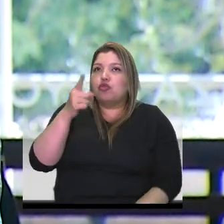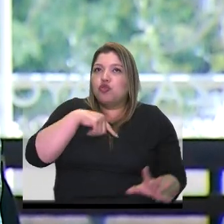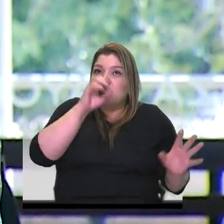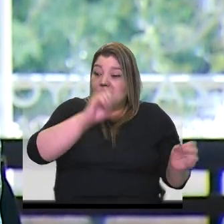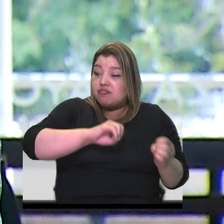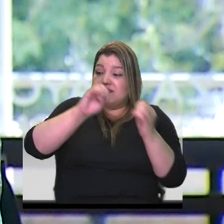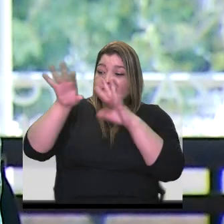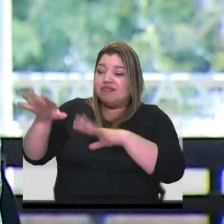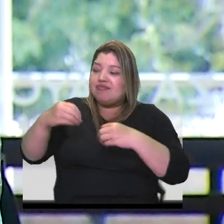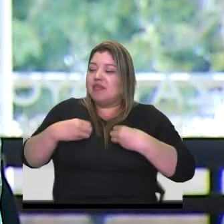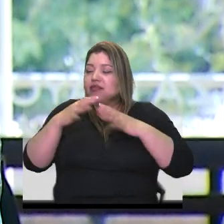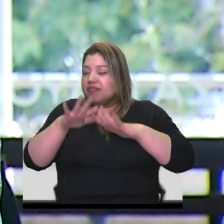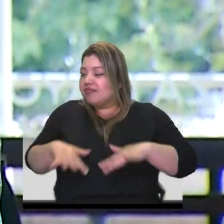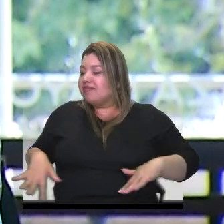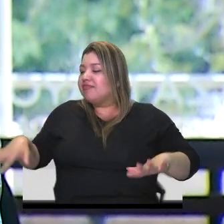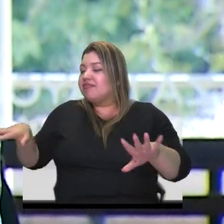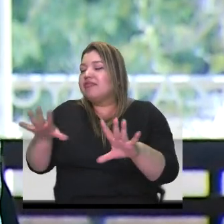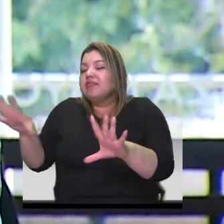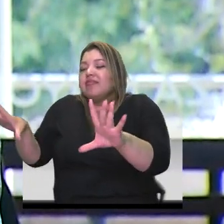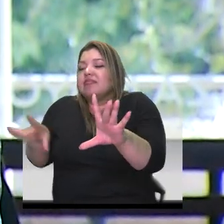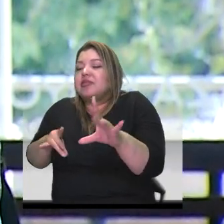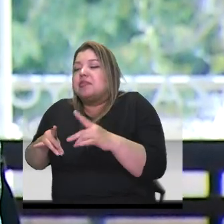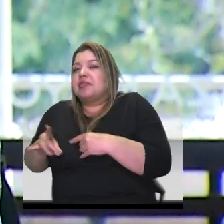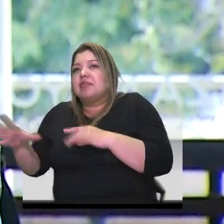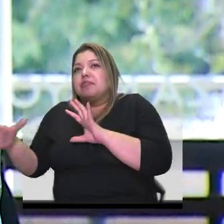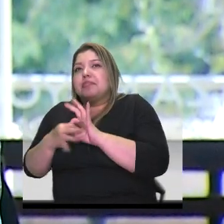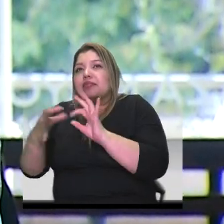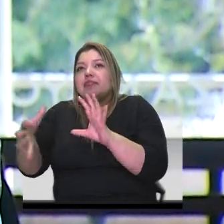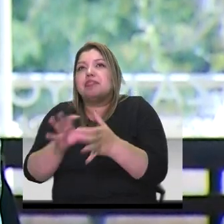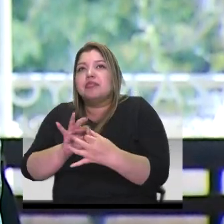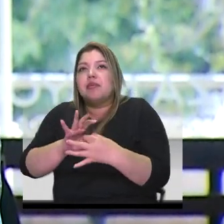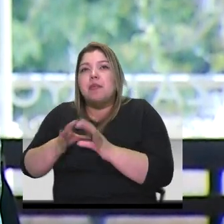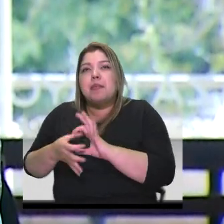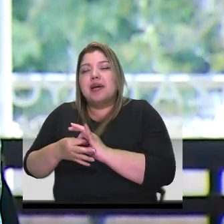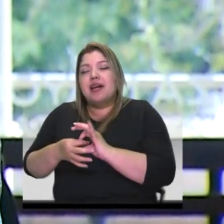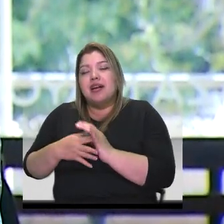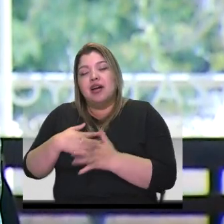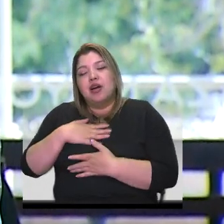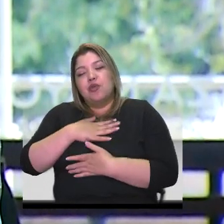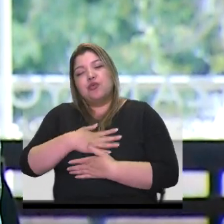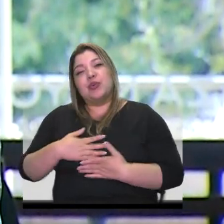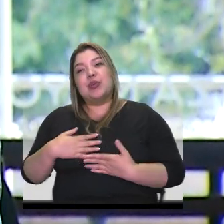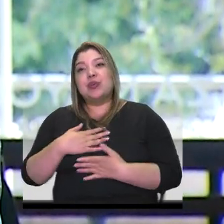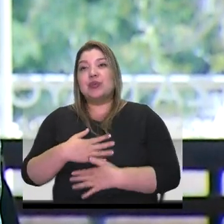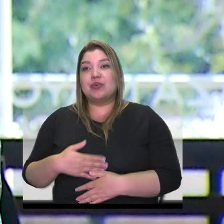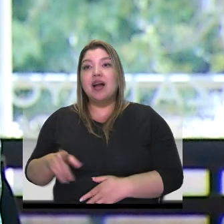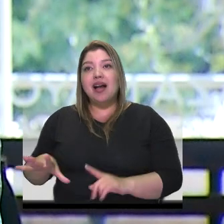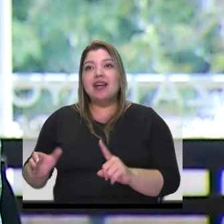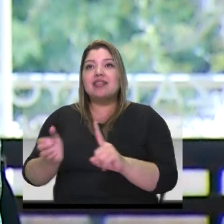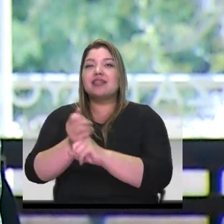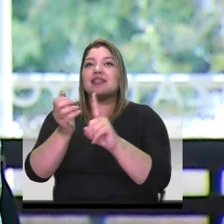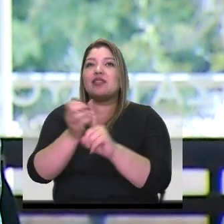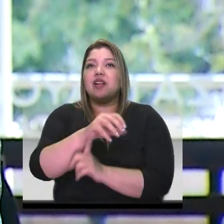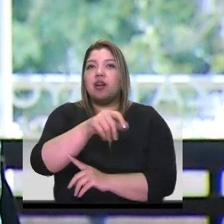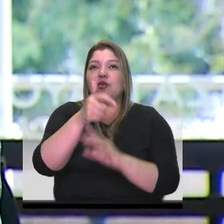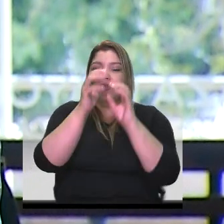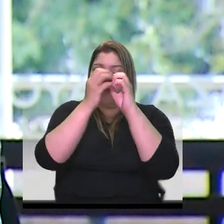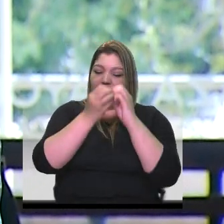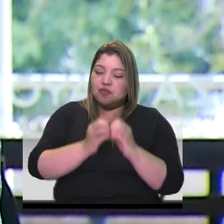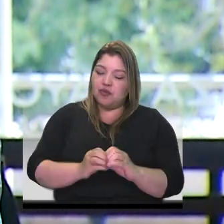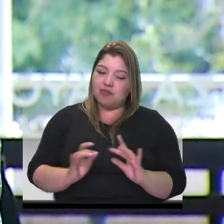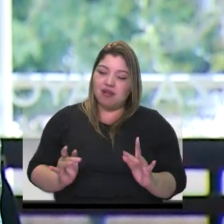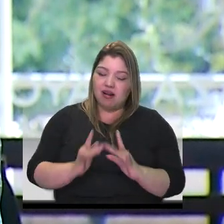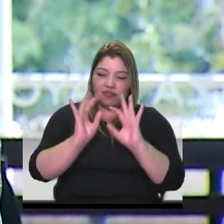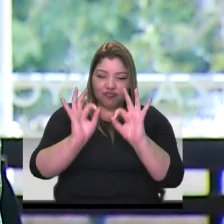Inspirémonos en nuestro territorio, reconectémonos y desde ahí podemos encontrar otras formas más sanas